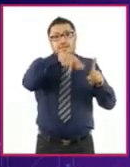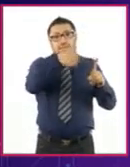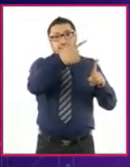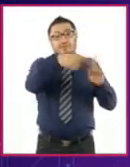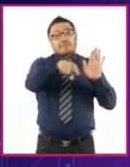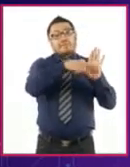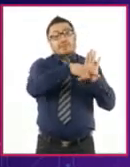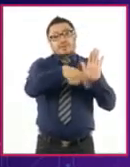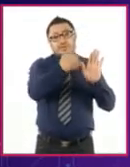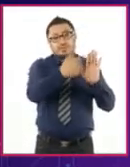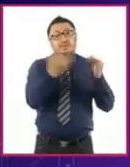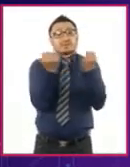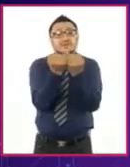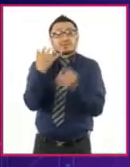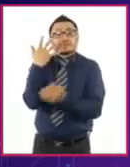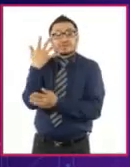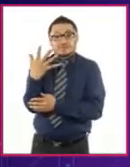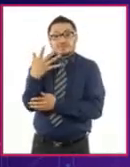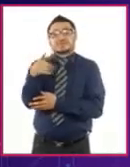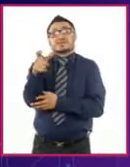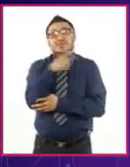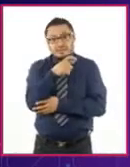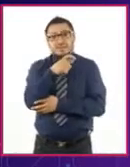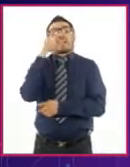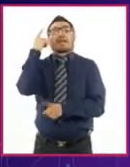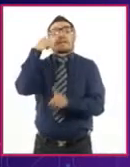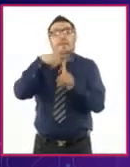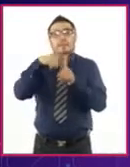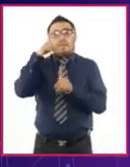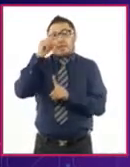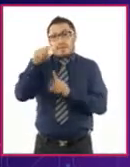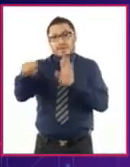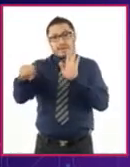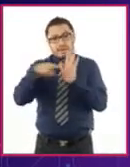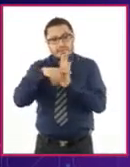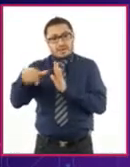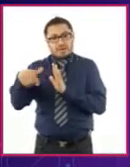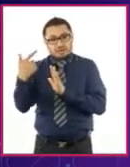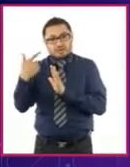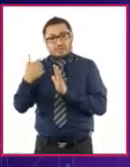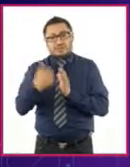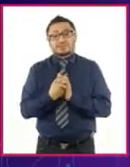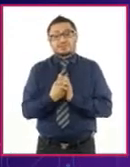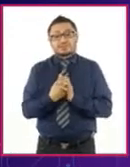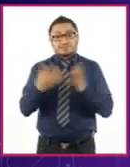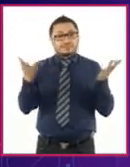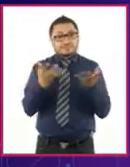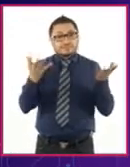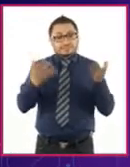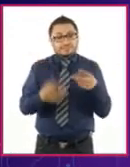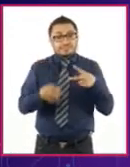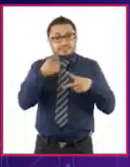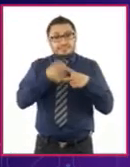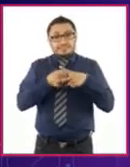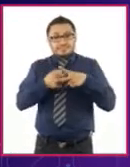es igual a 5x más 20 menos 12. Al realizar las operaciones para simplificar,